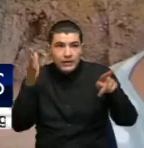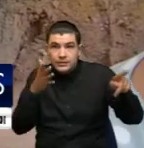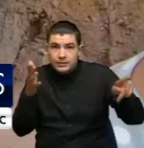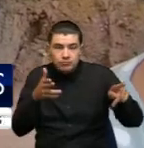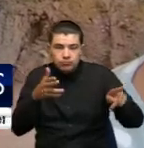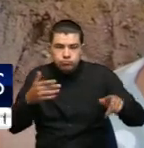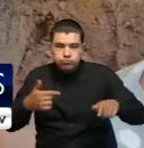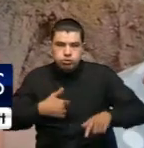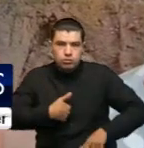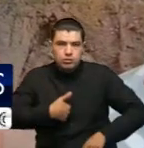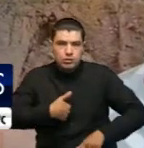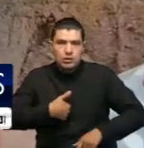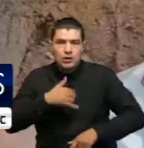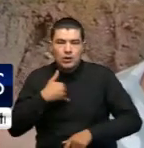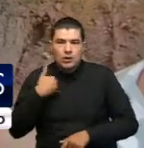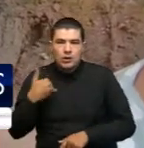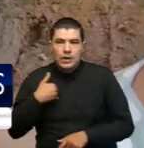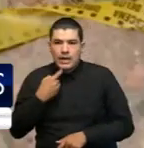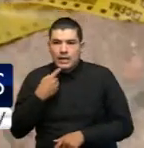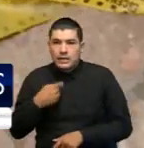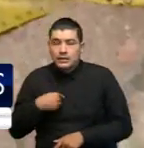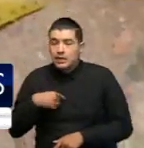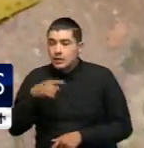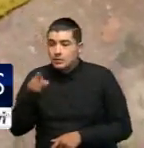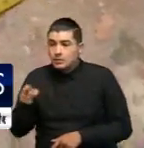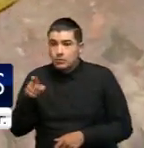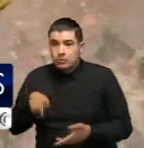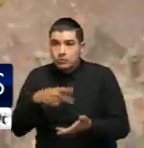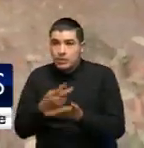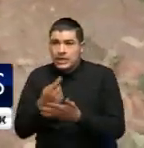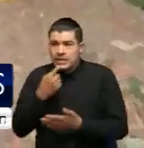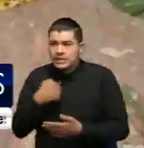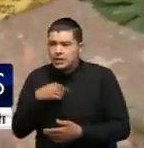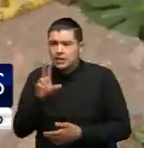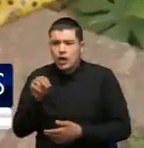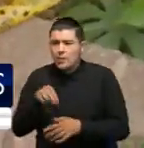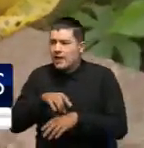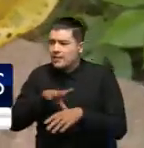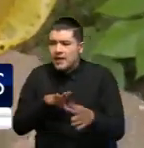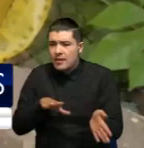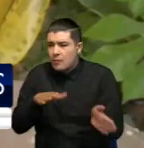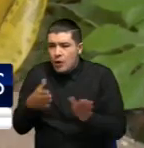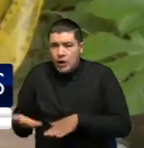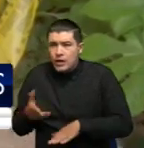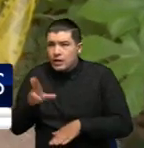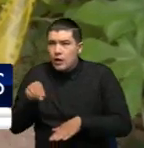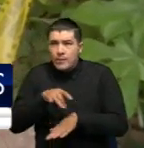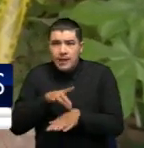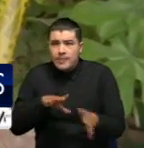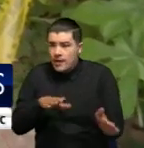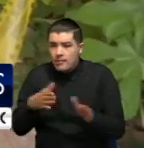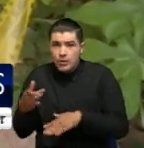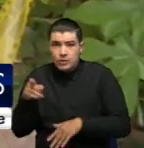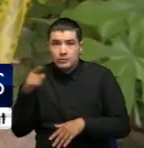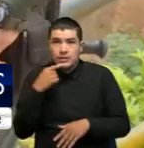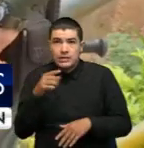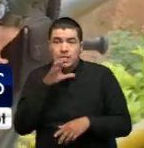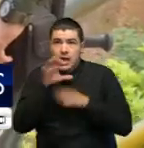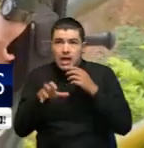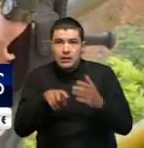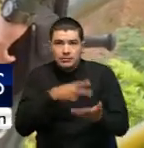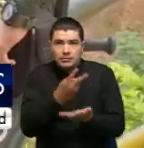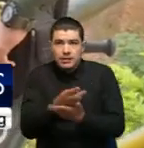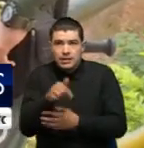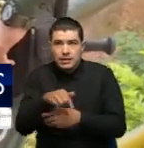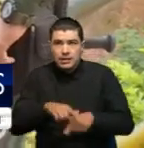cayó en el suelo, lo único que decía era: no me vayan a dejar morir. La niña cayó tendida sobre esta acera en las canchas del barrio Villa Elena del